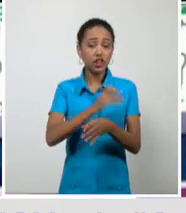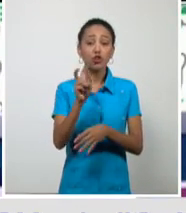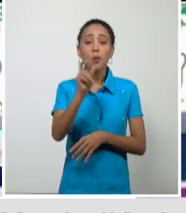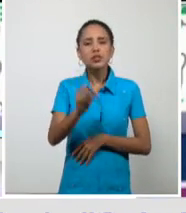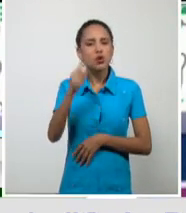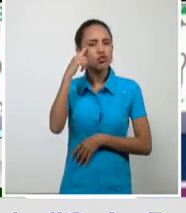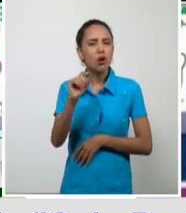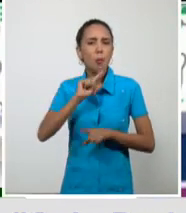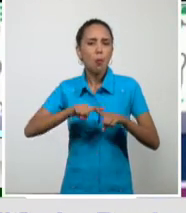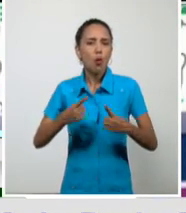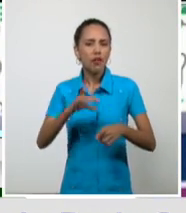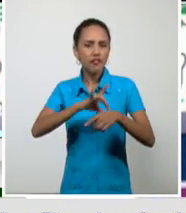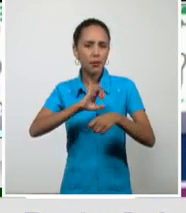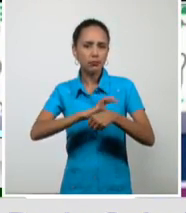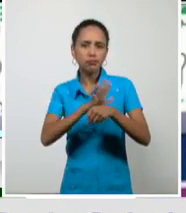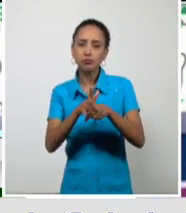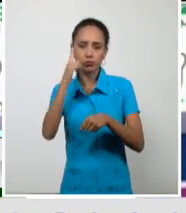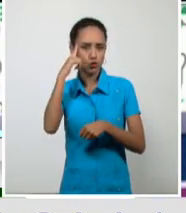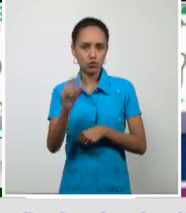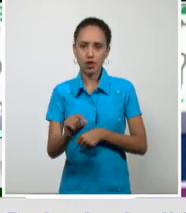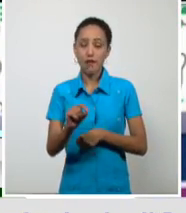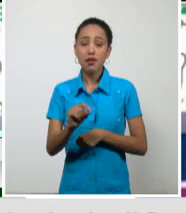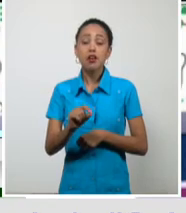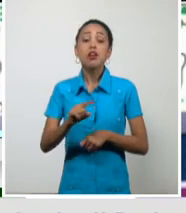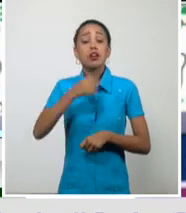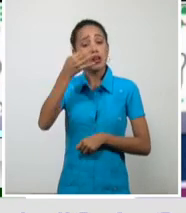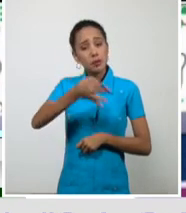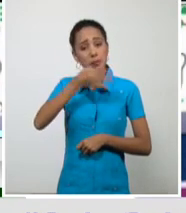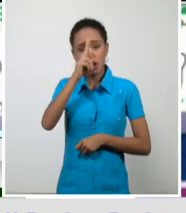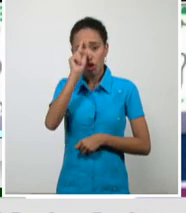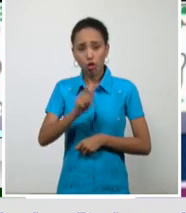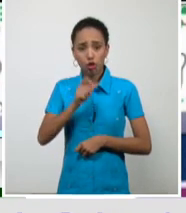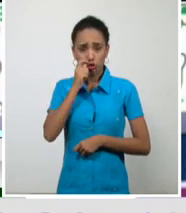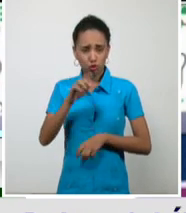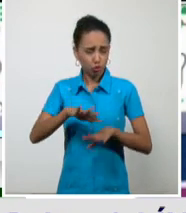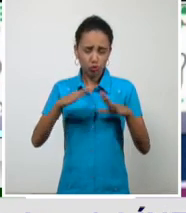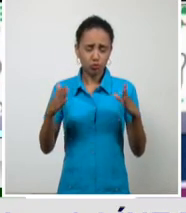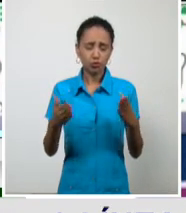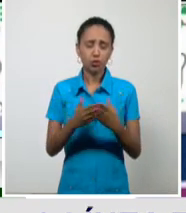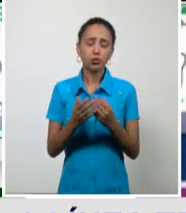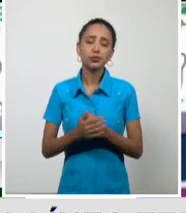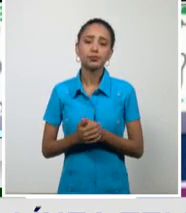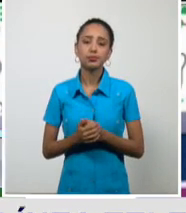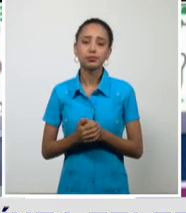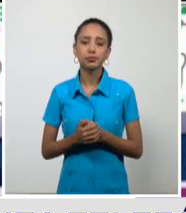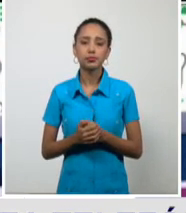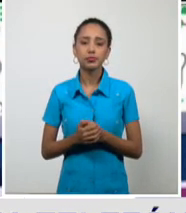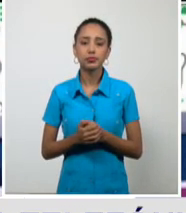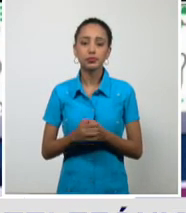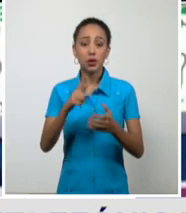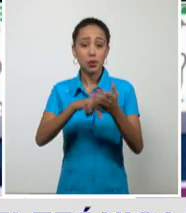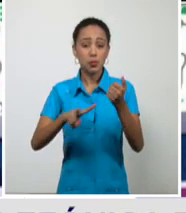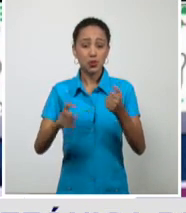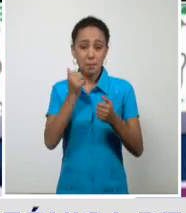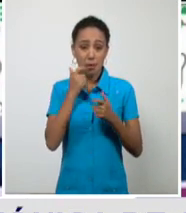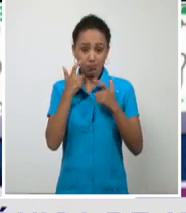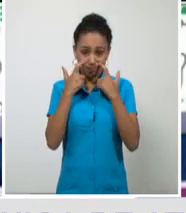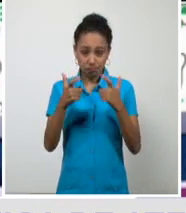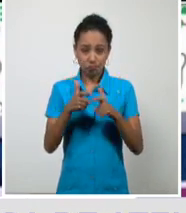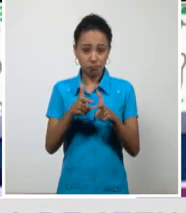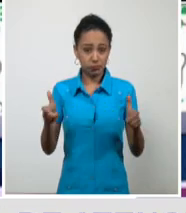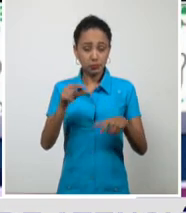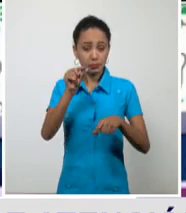fuente de infección, según la declaración del doctor Francisco Durán. En este caso, la provincia más representativa,